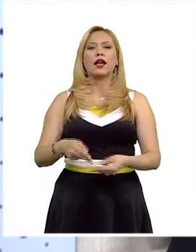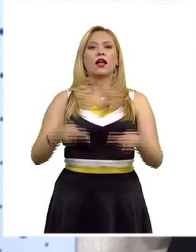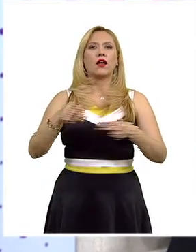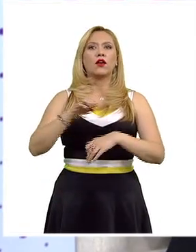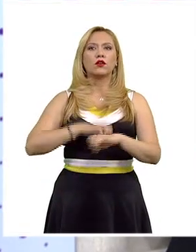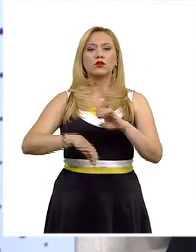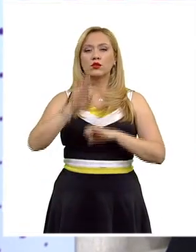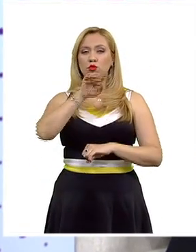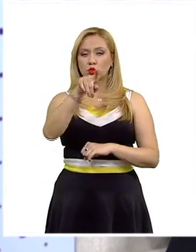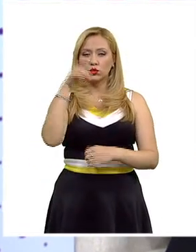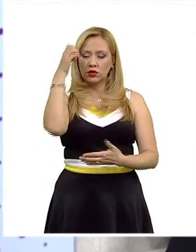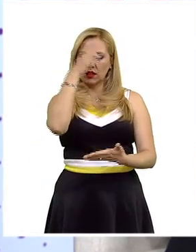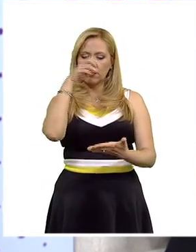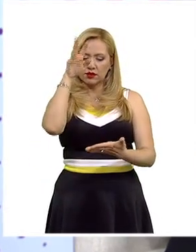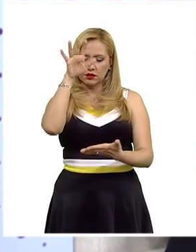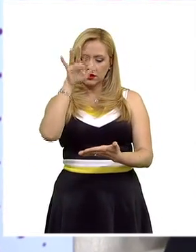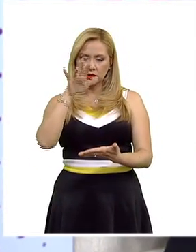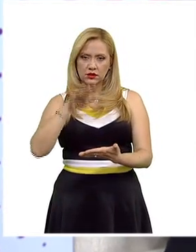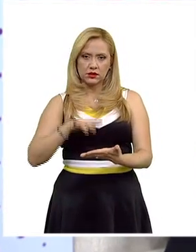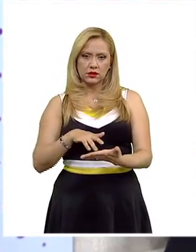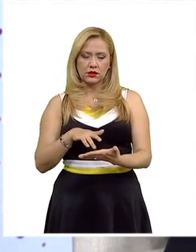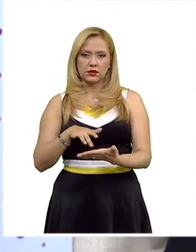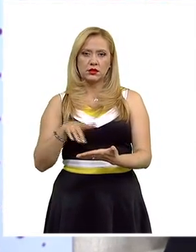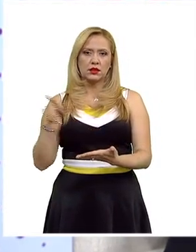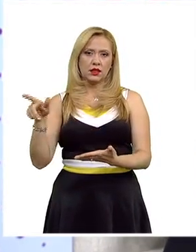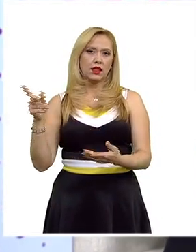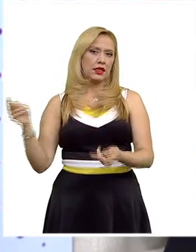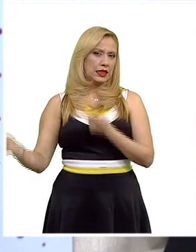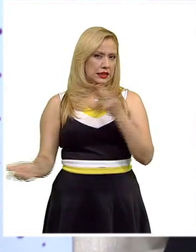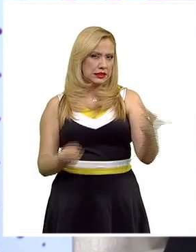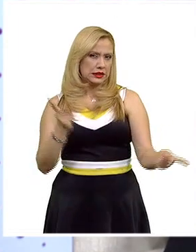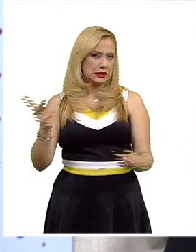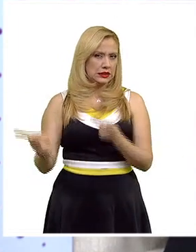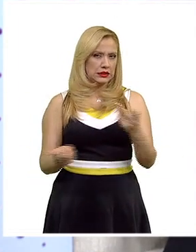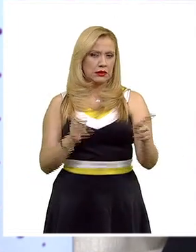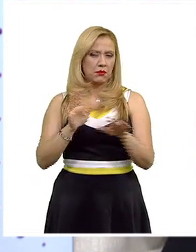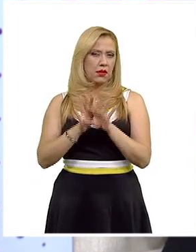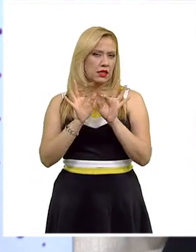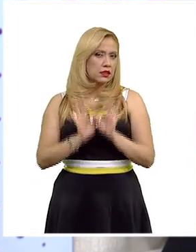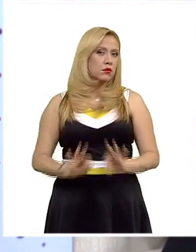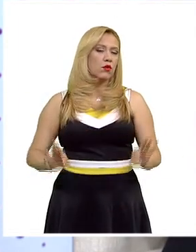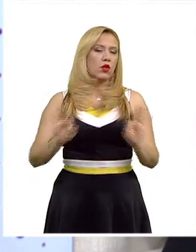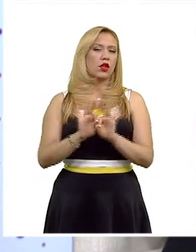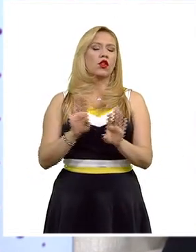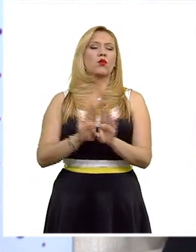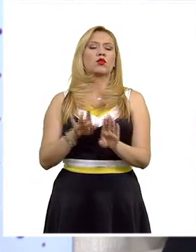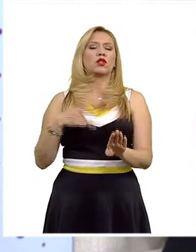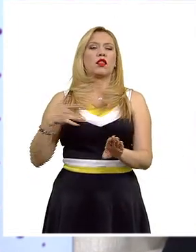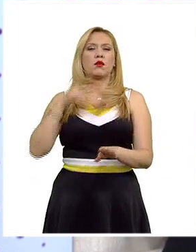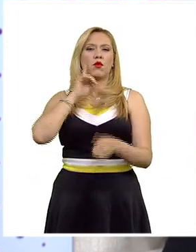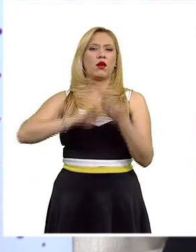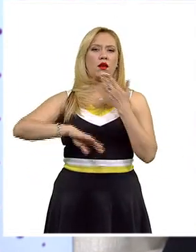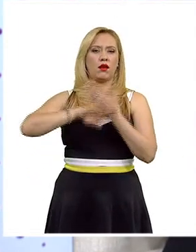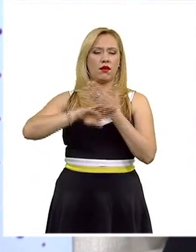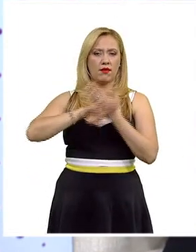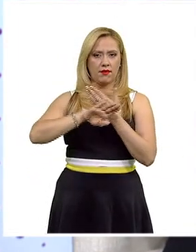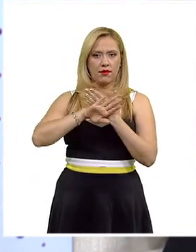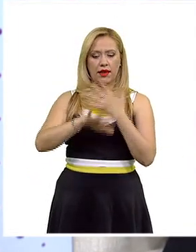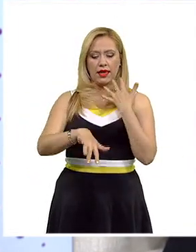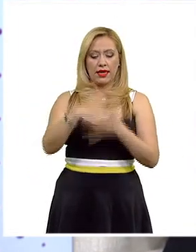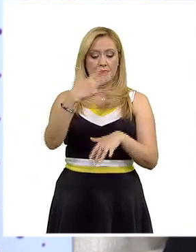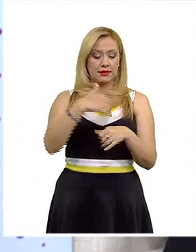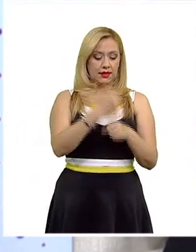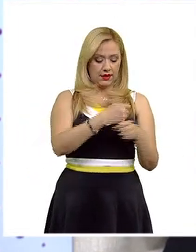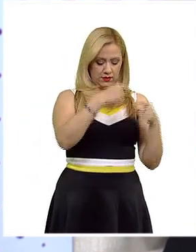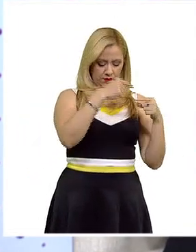tú revisas los datos, por ejemplo, la ENDIRE, que es la encuesta que tenemos más importante sobre violencia que experimentan las mujeres, otra vez, a partir de los 15 años,